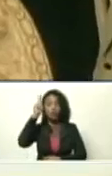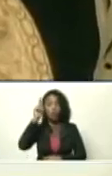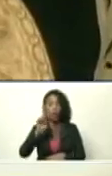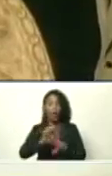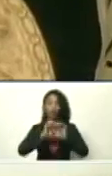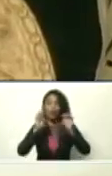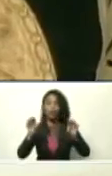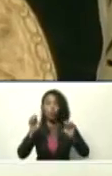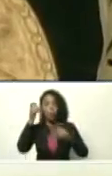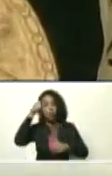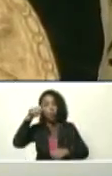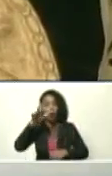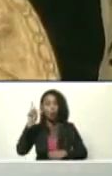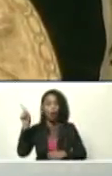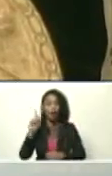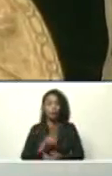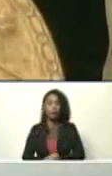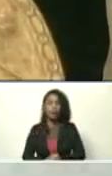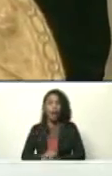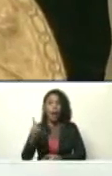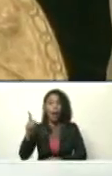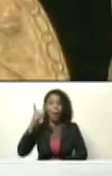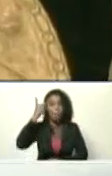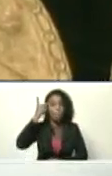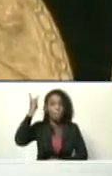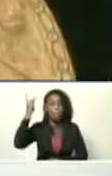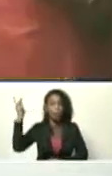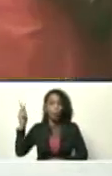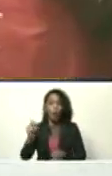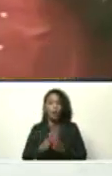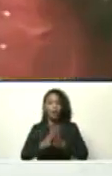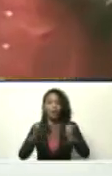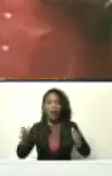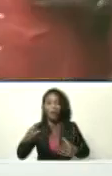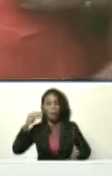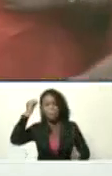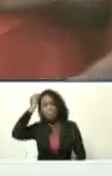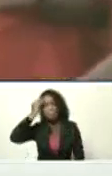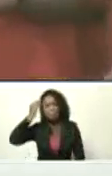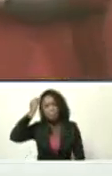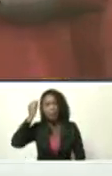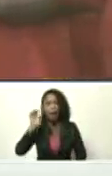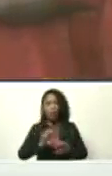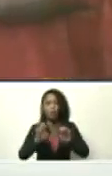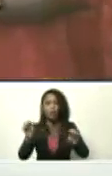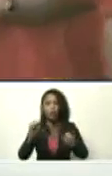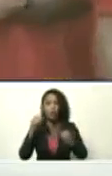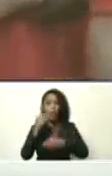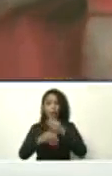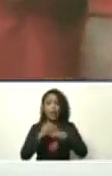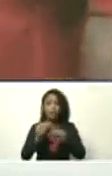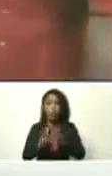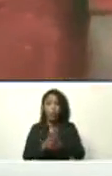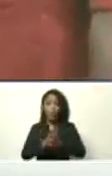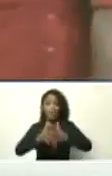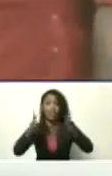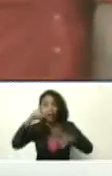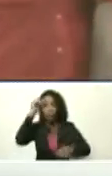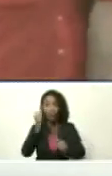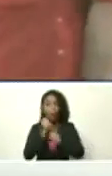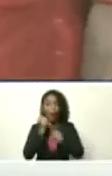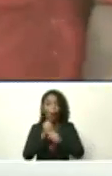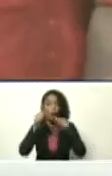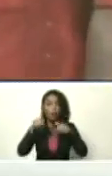pueblo, era un pedagogo, un gran pensador de la educación, hizo una gran obra en la educación del